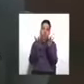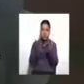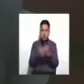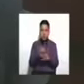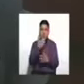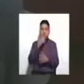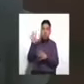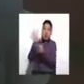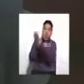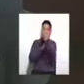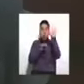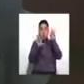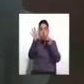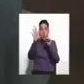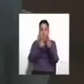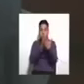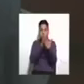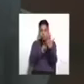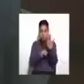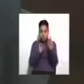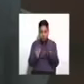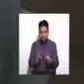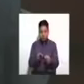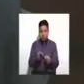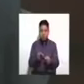mundial. Señor, no fue así.